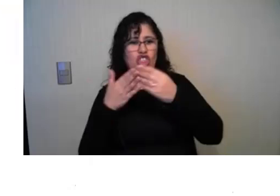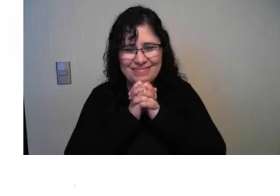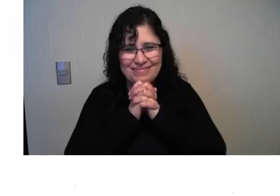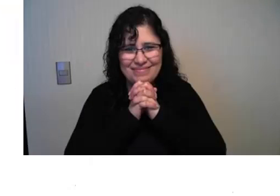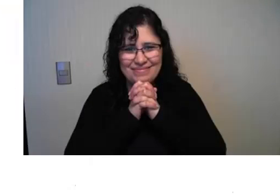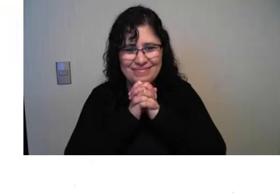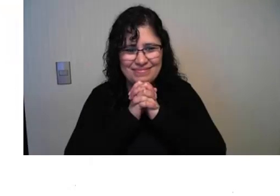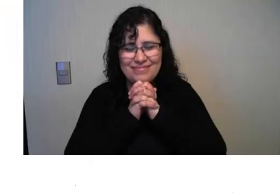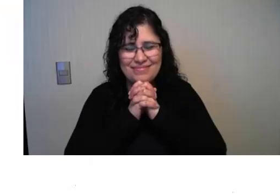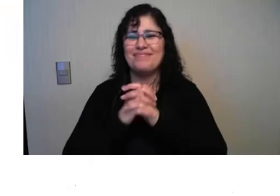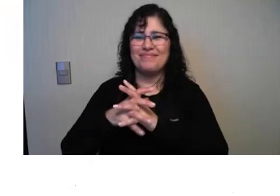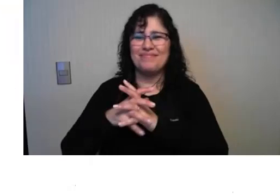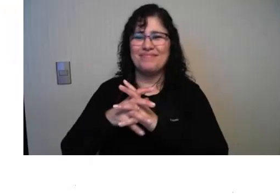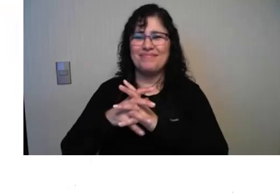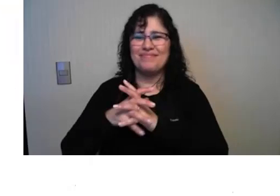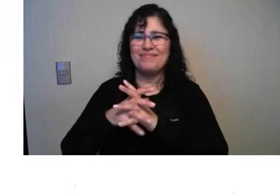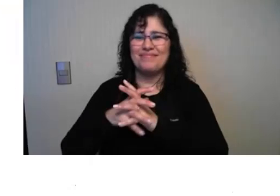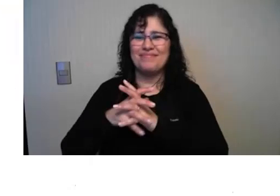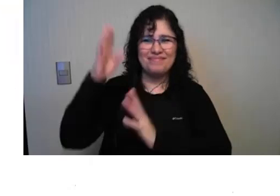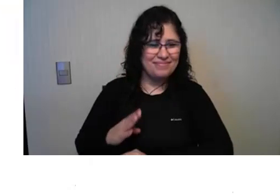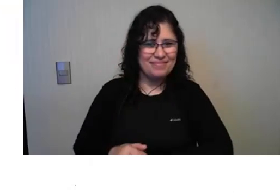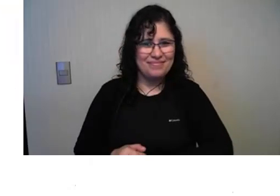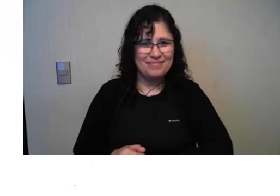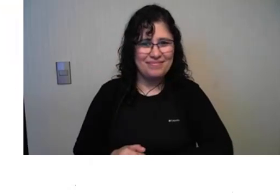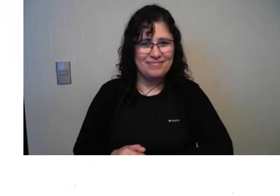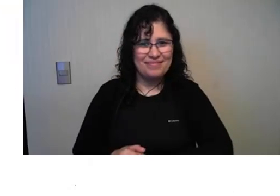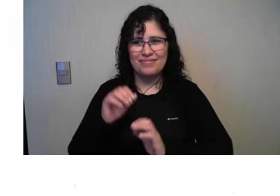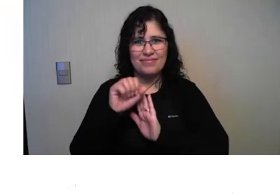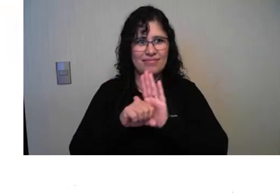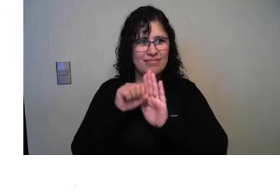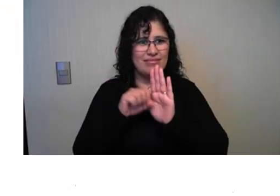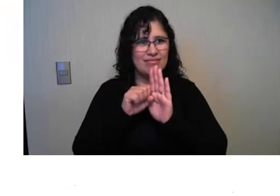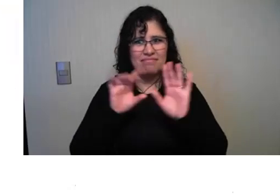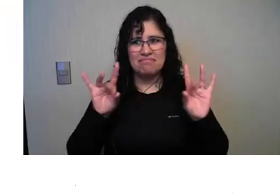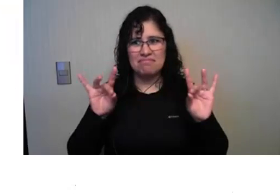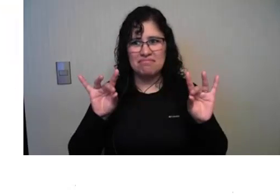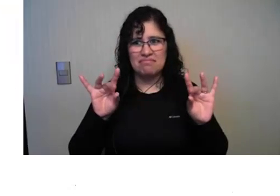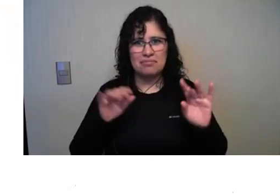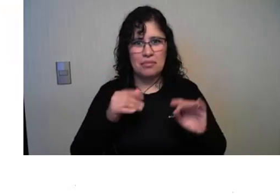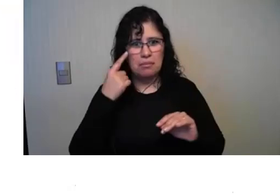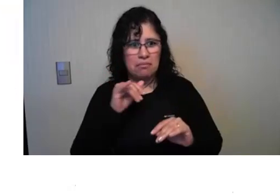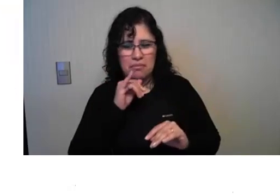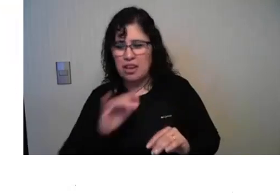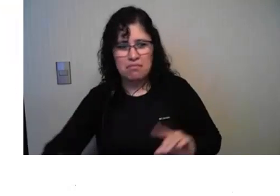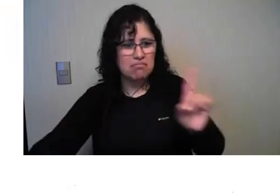Doña Bárbara, el video se me había pegado, ¿no? Pero no hay problema.